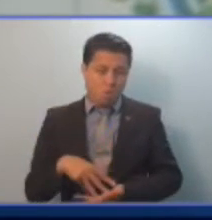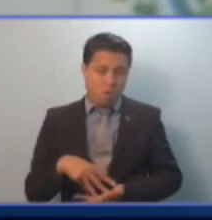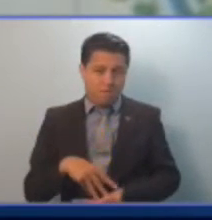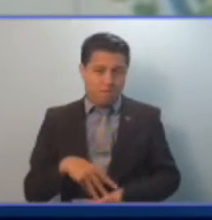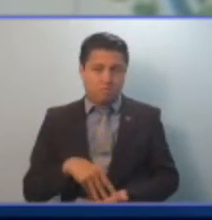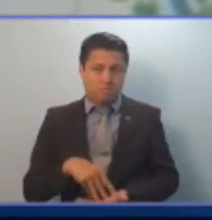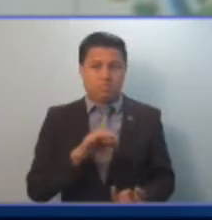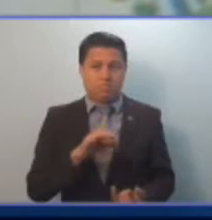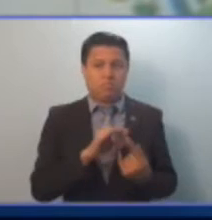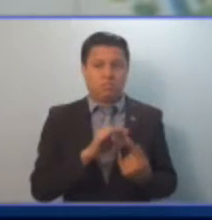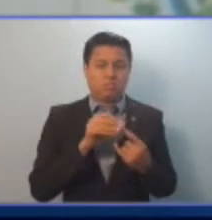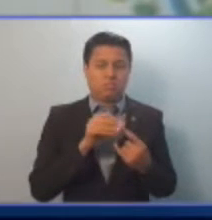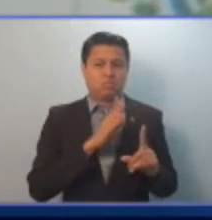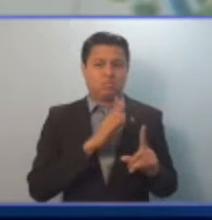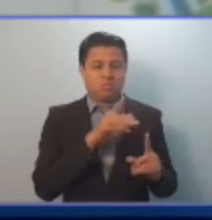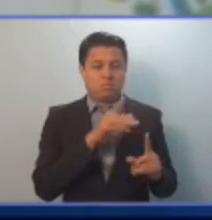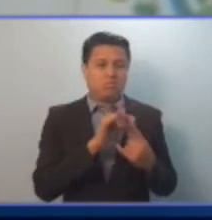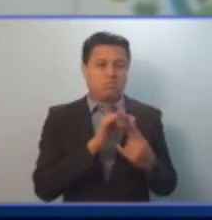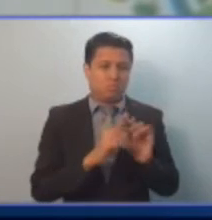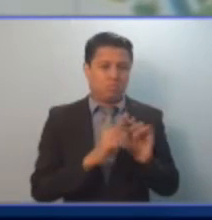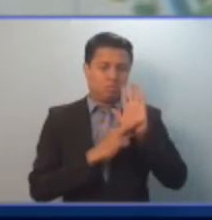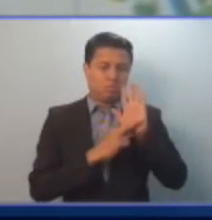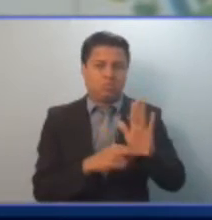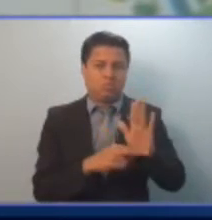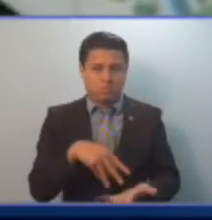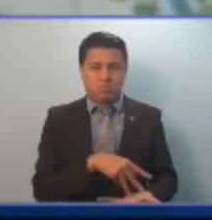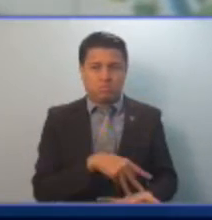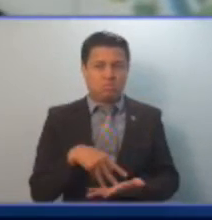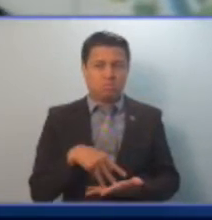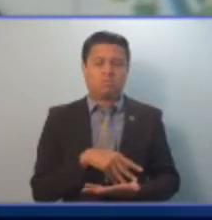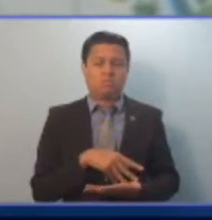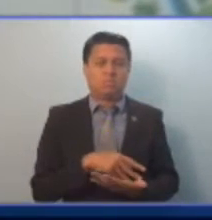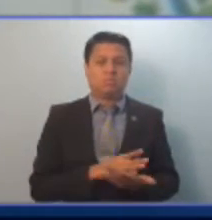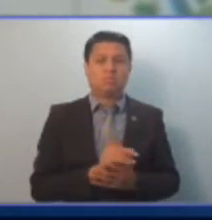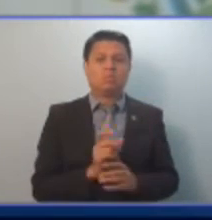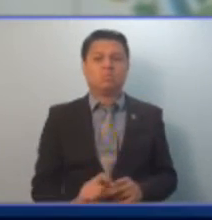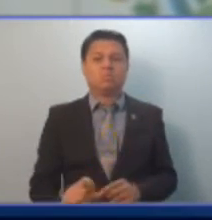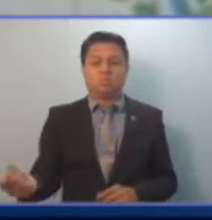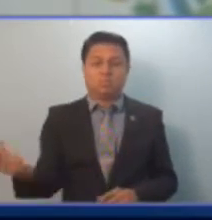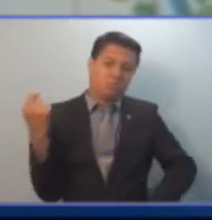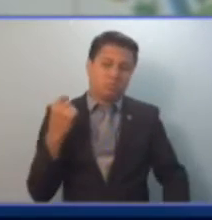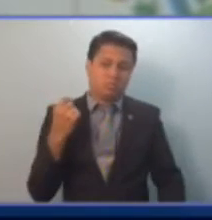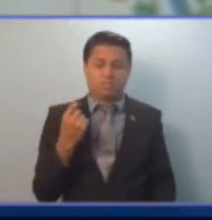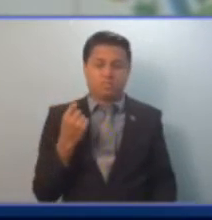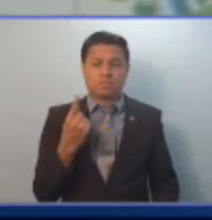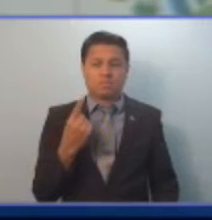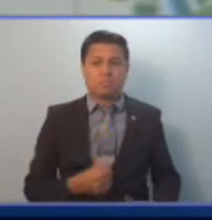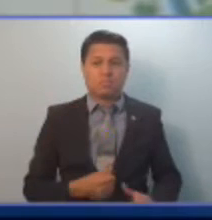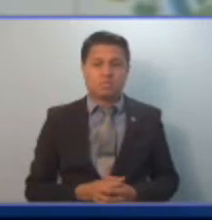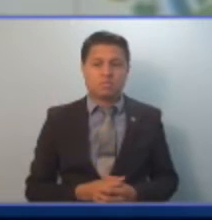del pueblo también tienen que entender que de los derechos